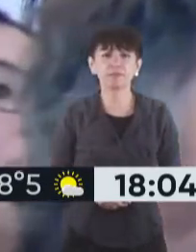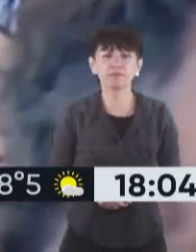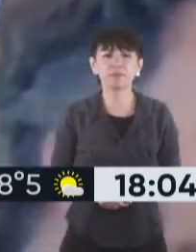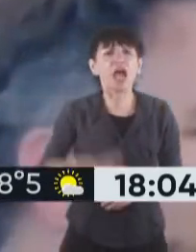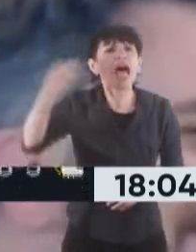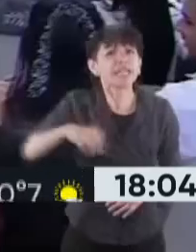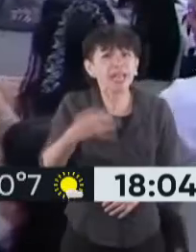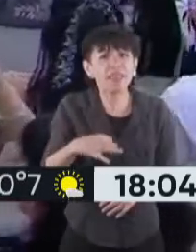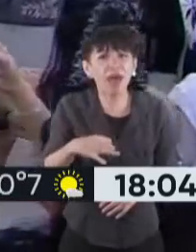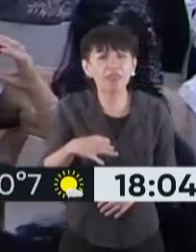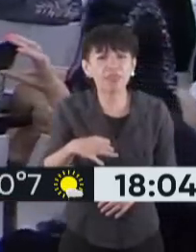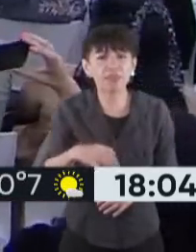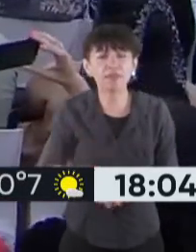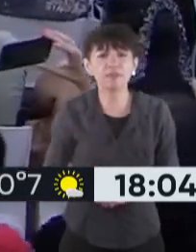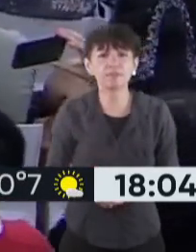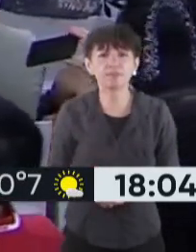La realidad